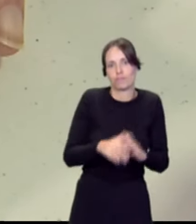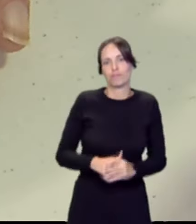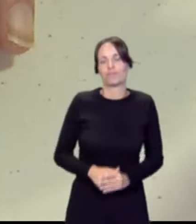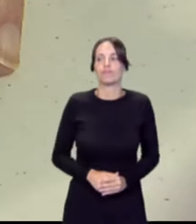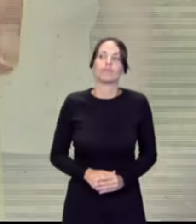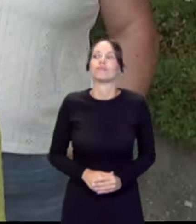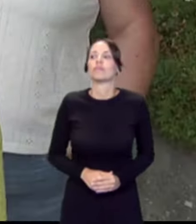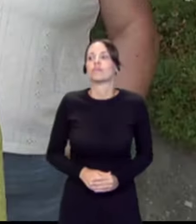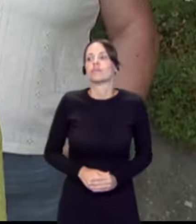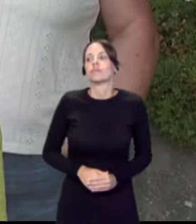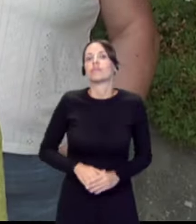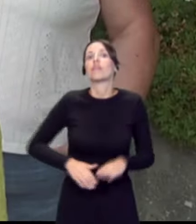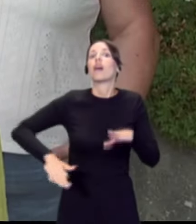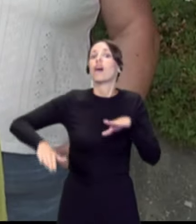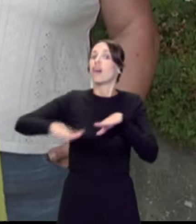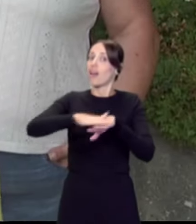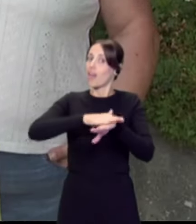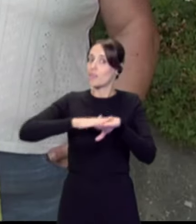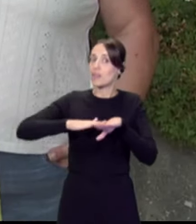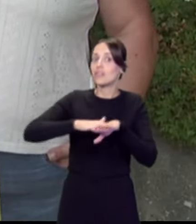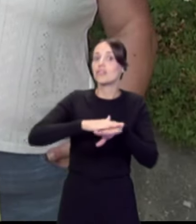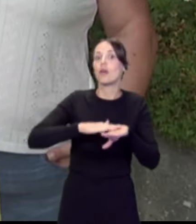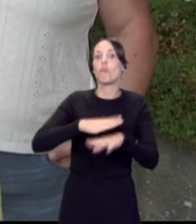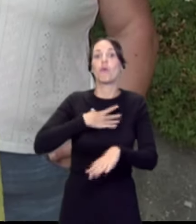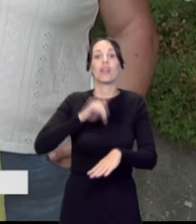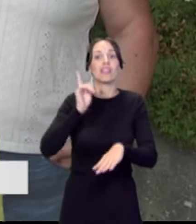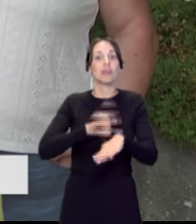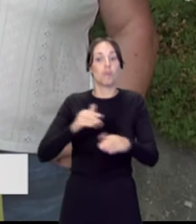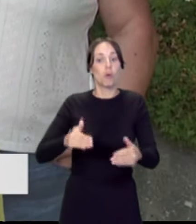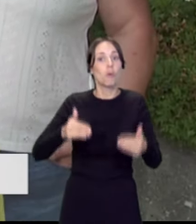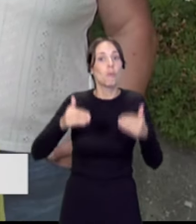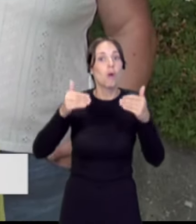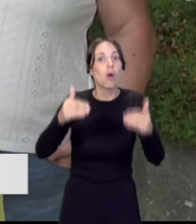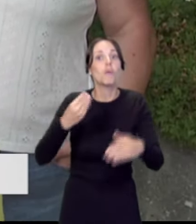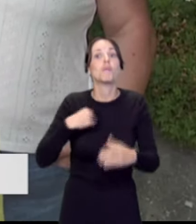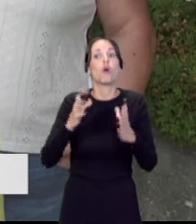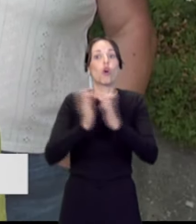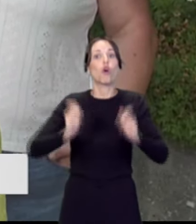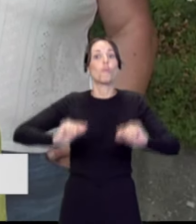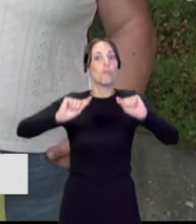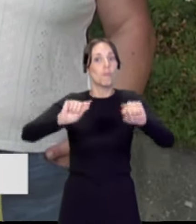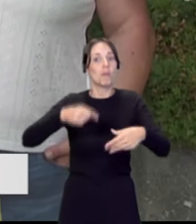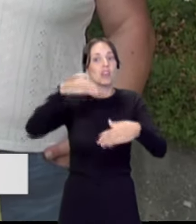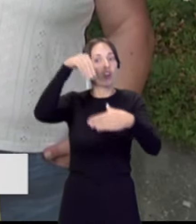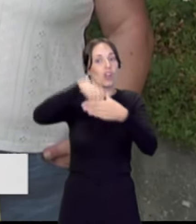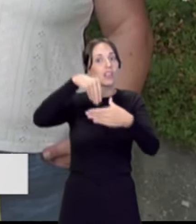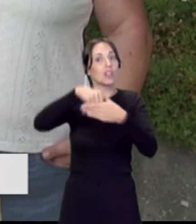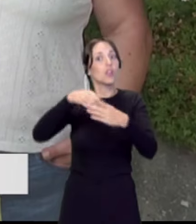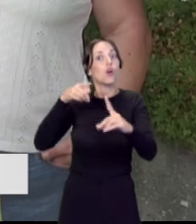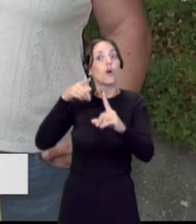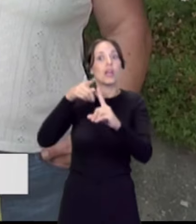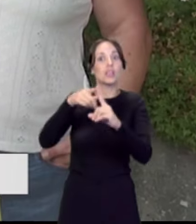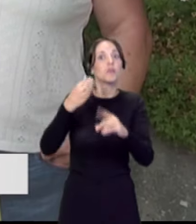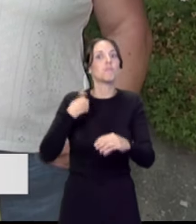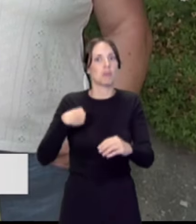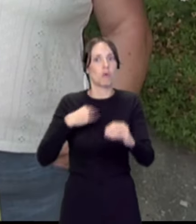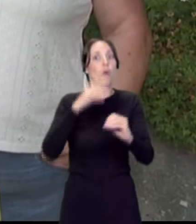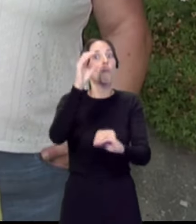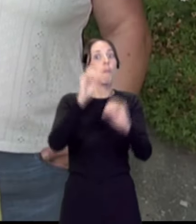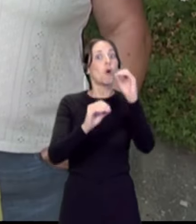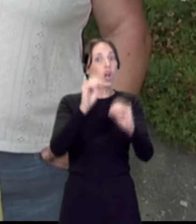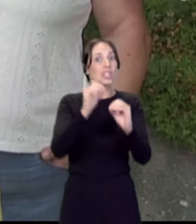La Administración puede, en el tiempo de prórroga, hacer un convenio interno para pagarle la diferencia a la empresa